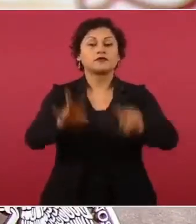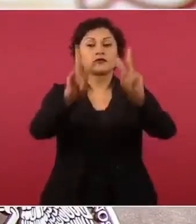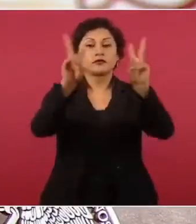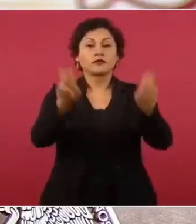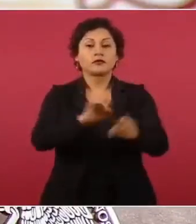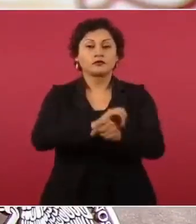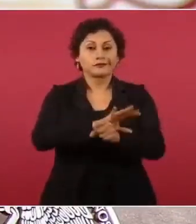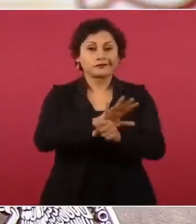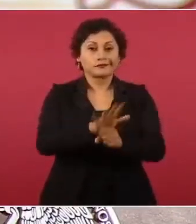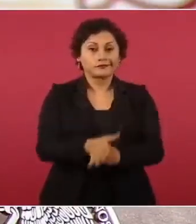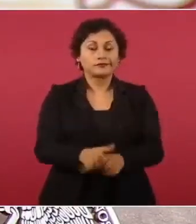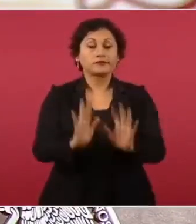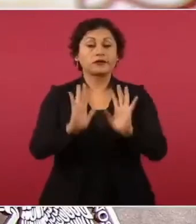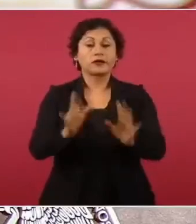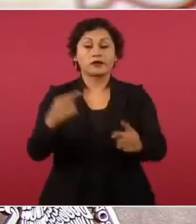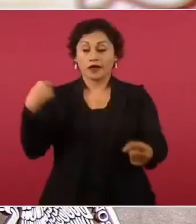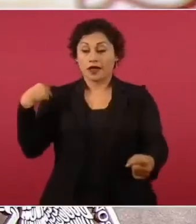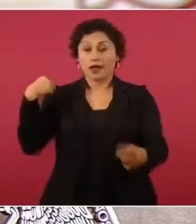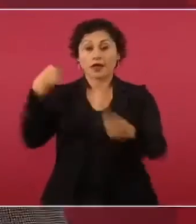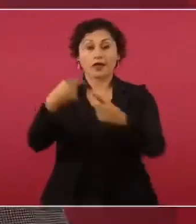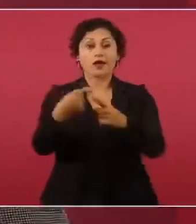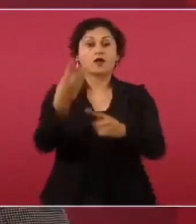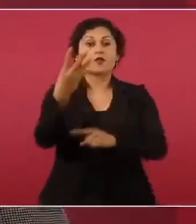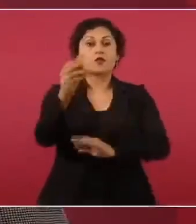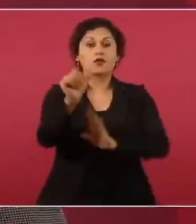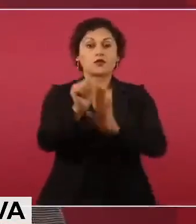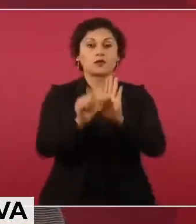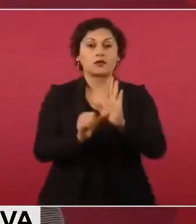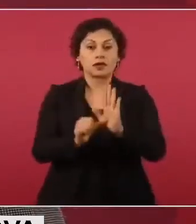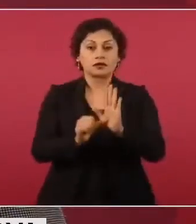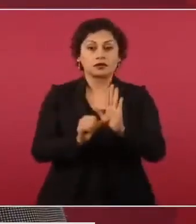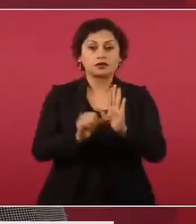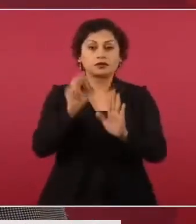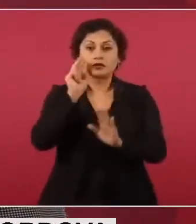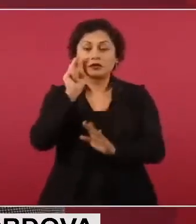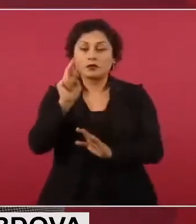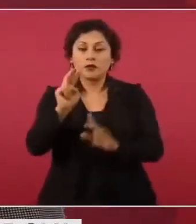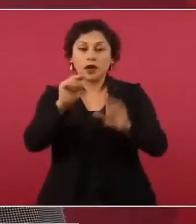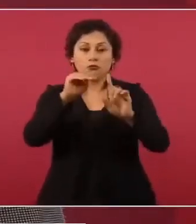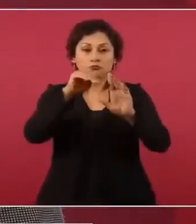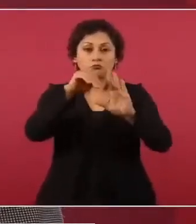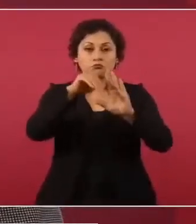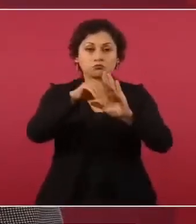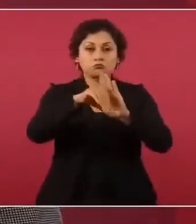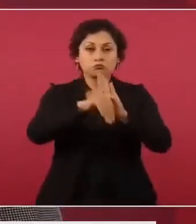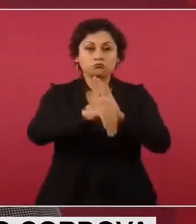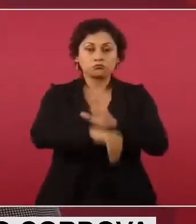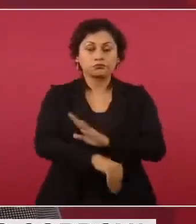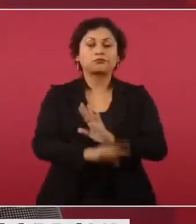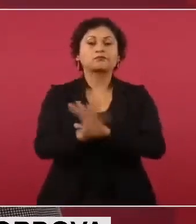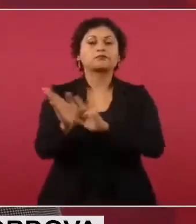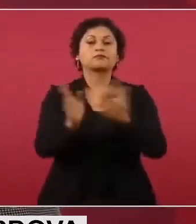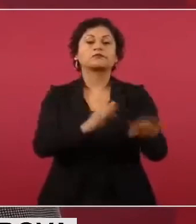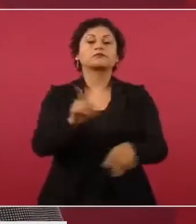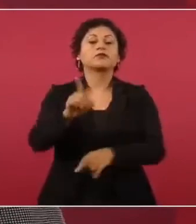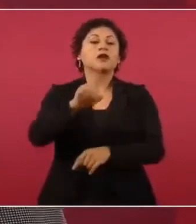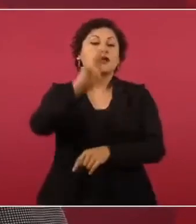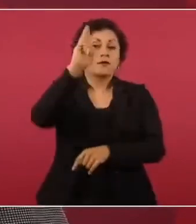prácticamente 4 meses en que se continúa en descenso. Y el maestro Zoé Robledo les